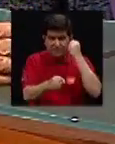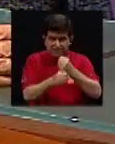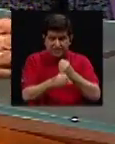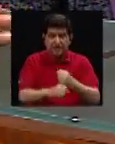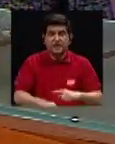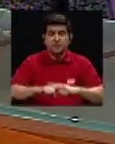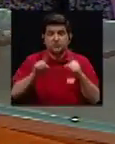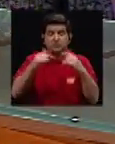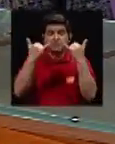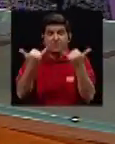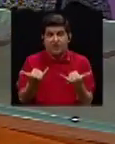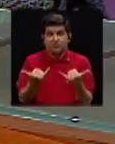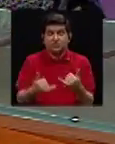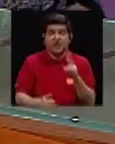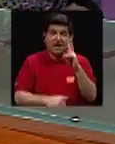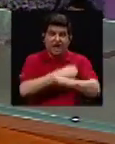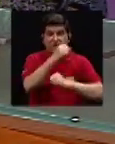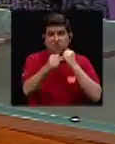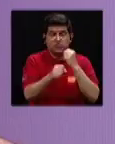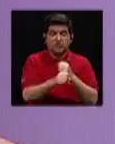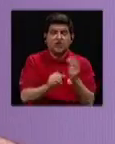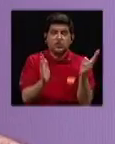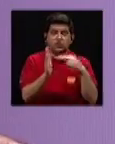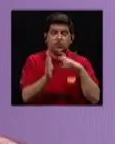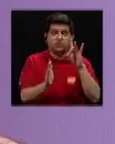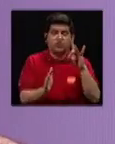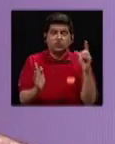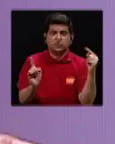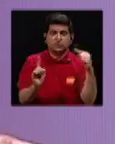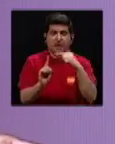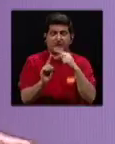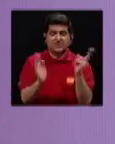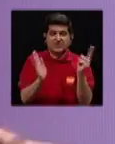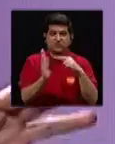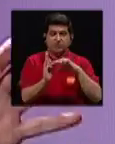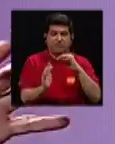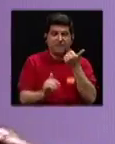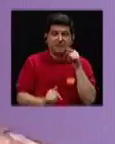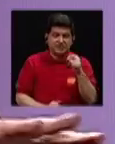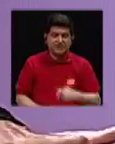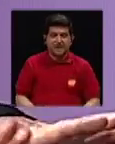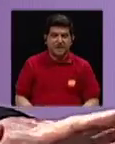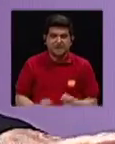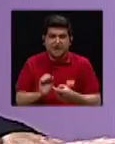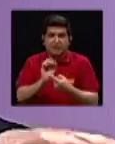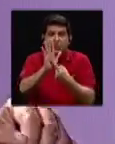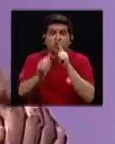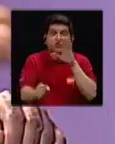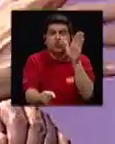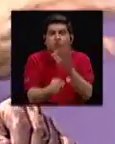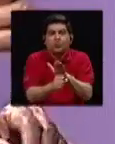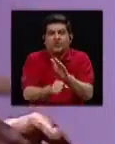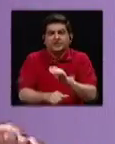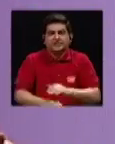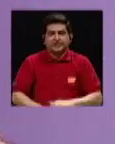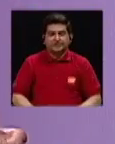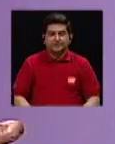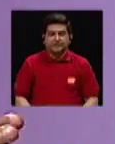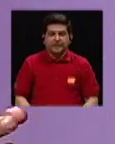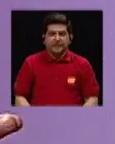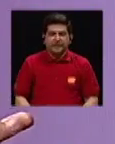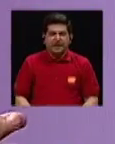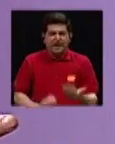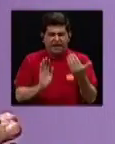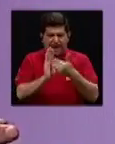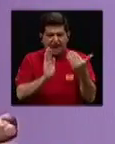trazado para 20 años solamente que ya para en dos años del 2008 al 2010 él pudo hacer sus proyecciones las proyecciones se